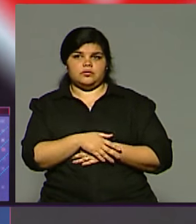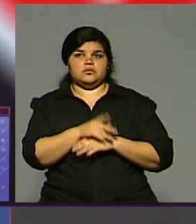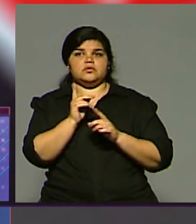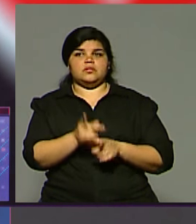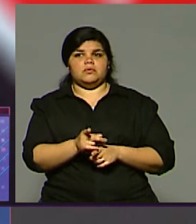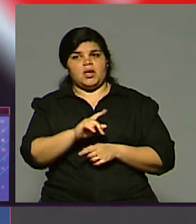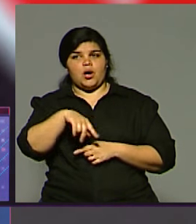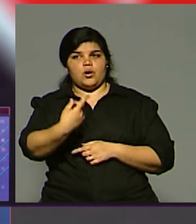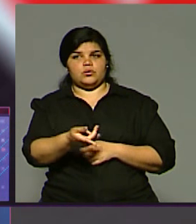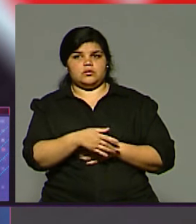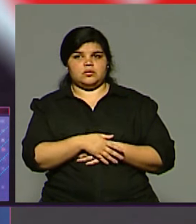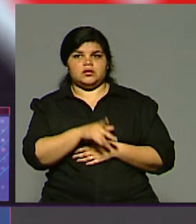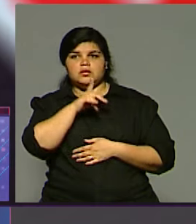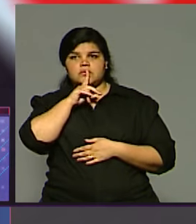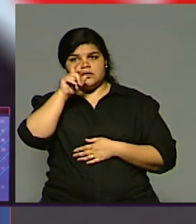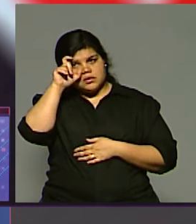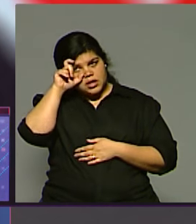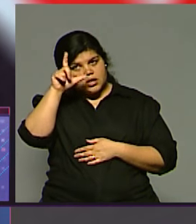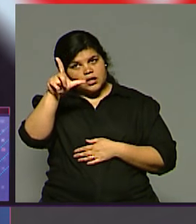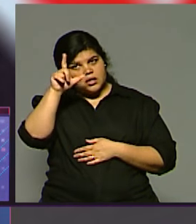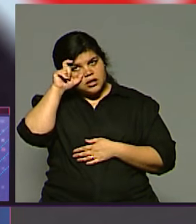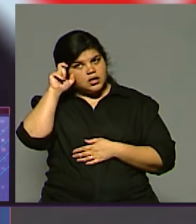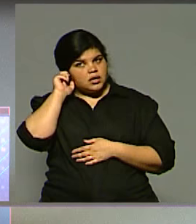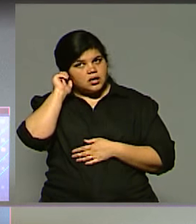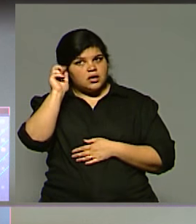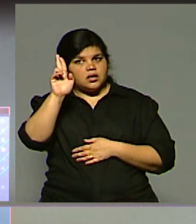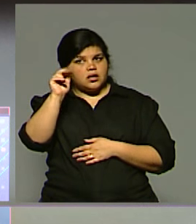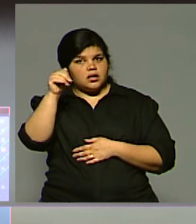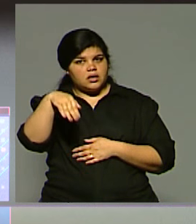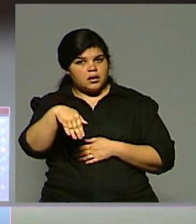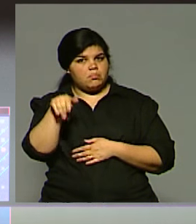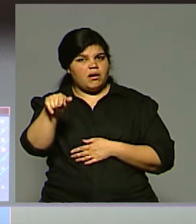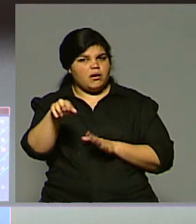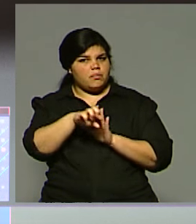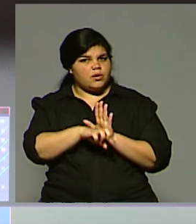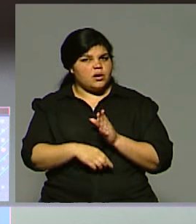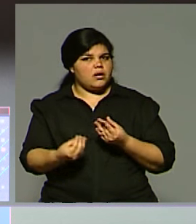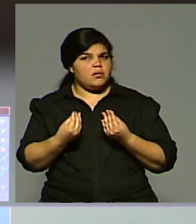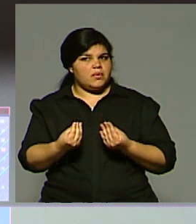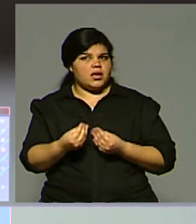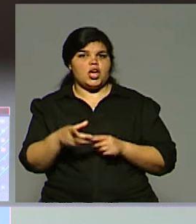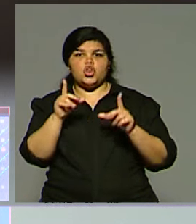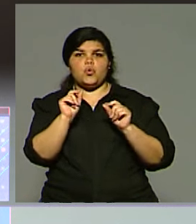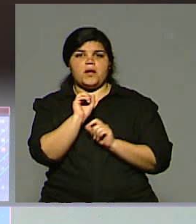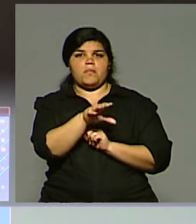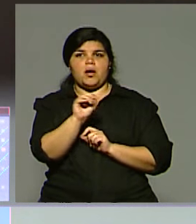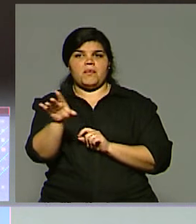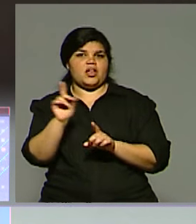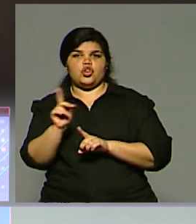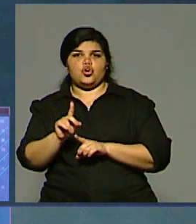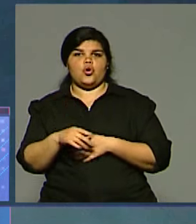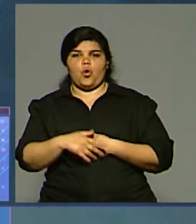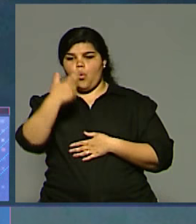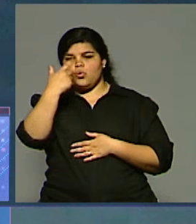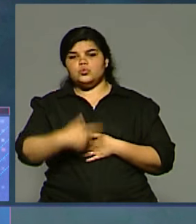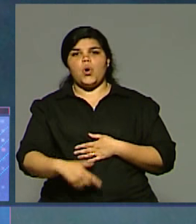hablando, no tengo ninguna acción con Telegram, ¿eh? Pero, digamos, lo bueno que tiene es que no le das el número a nadie, le das a tu usuario. O